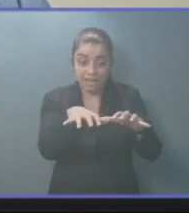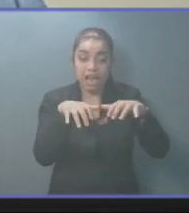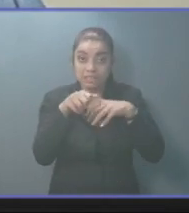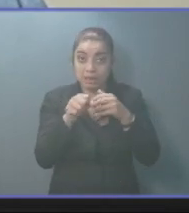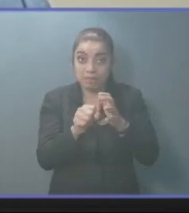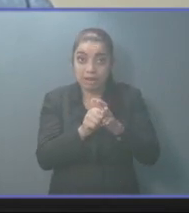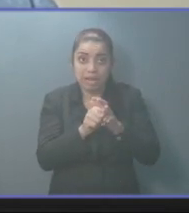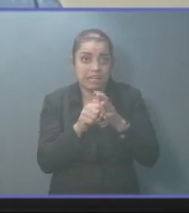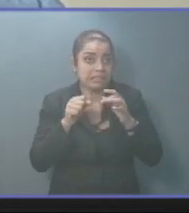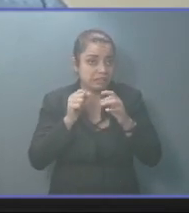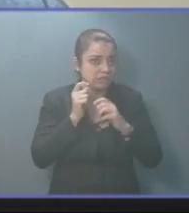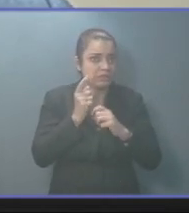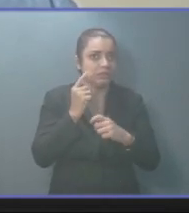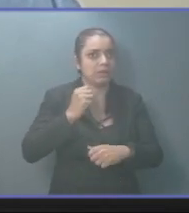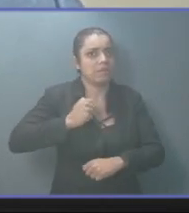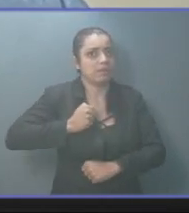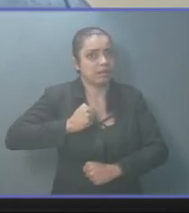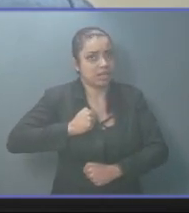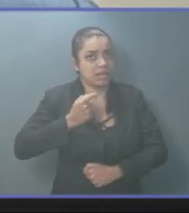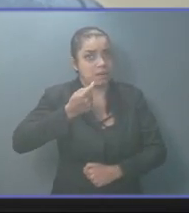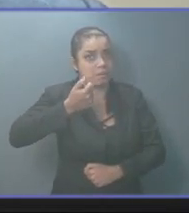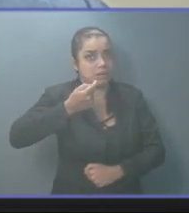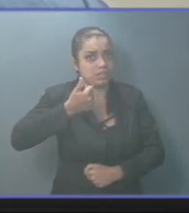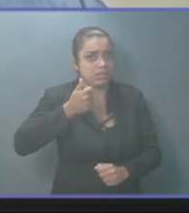entonces mi primera pregunta es